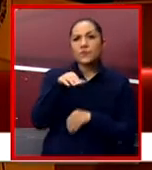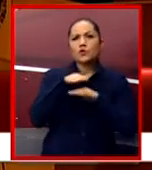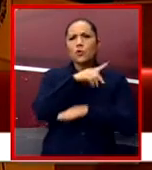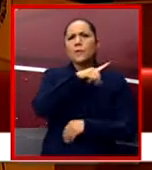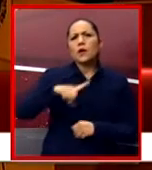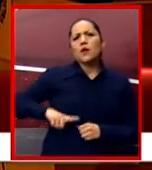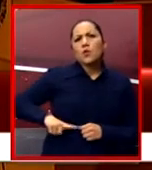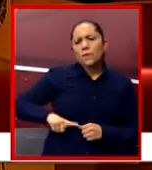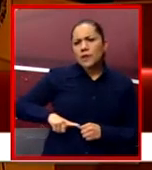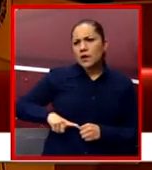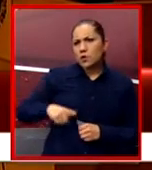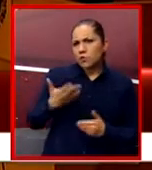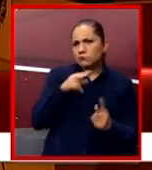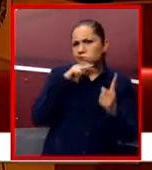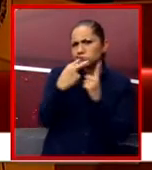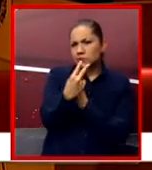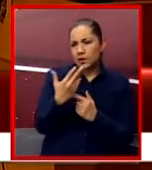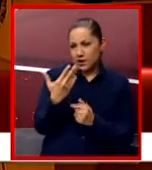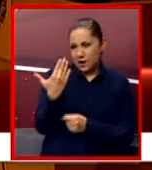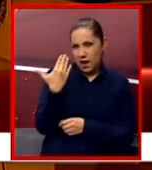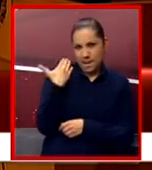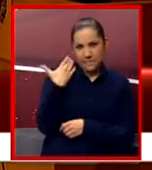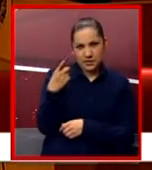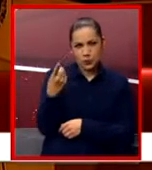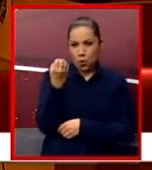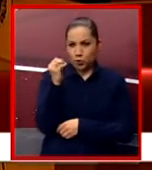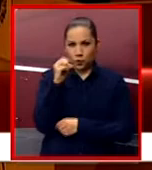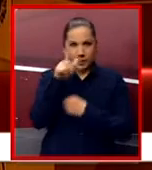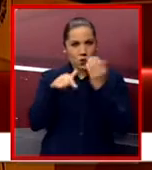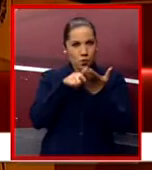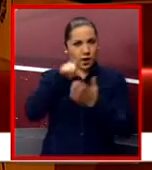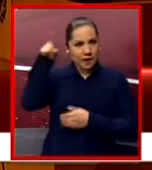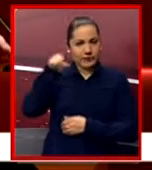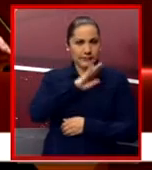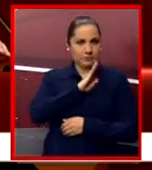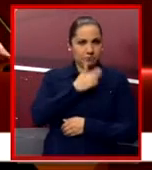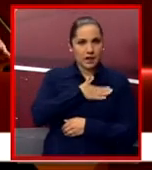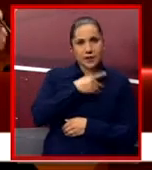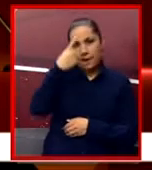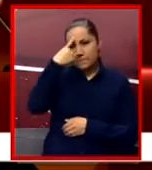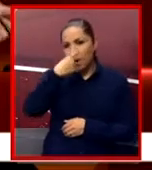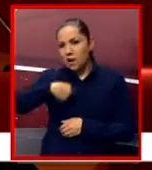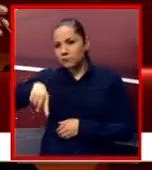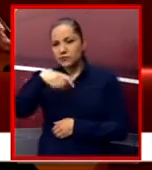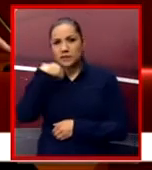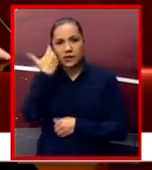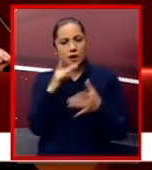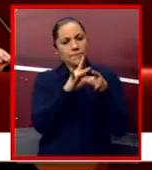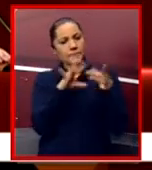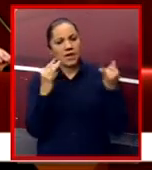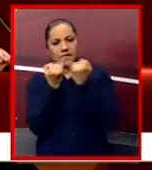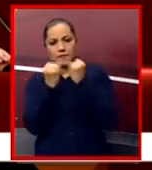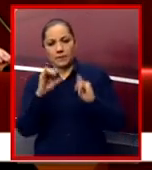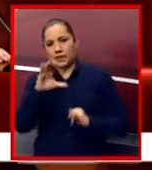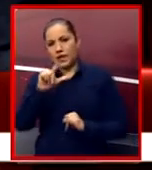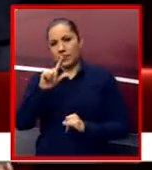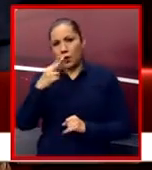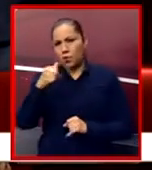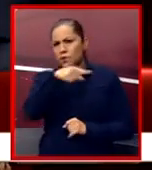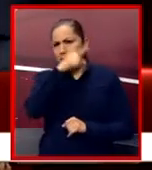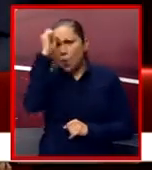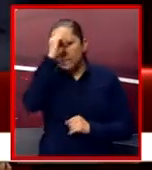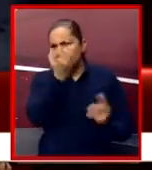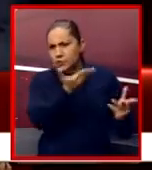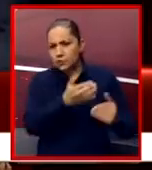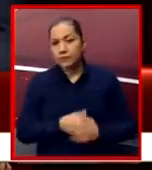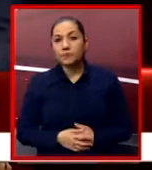ante el conflicto que inició en octubre y se suscitó esto en España por referéndum independentista de Cataluña. Por un lado, se habla de la